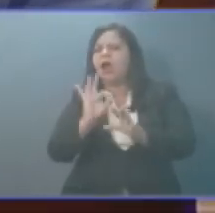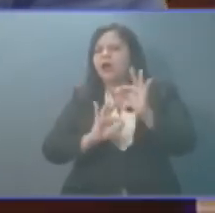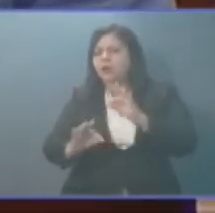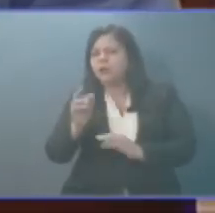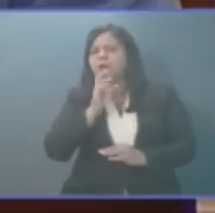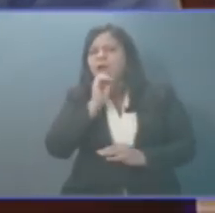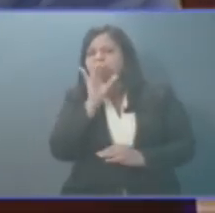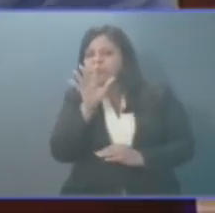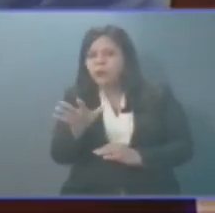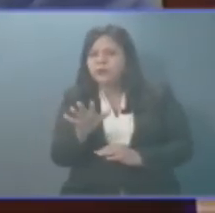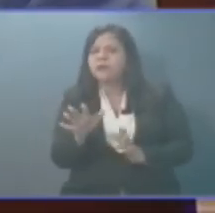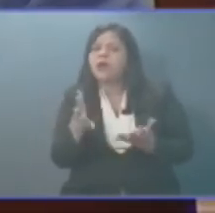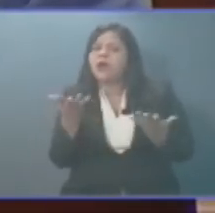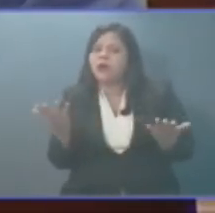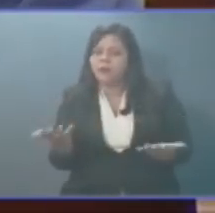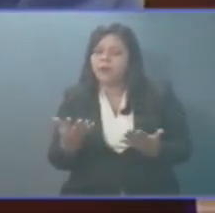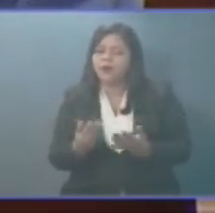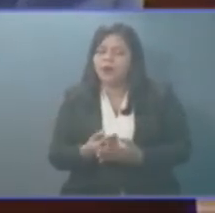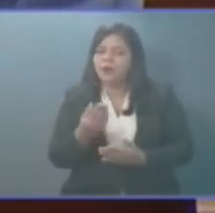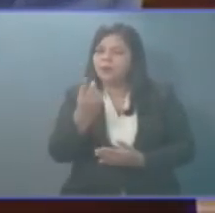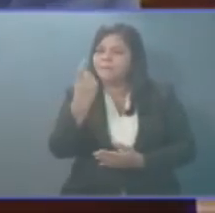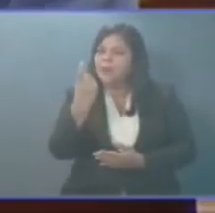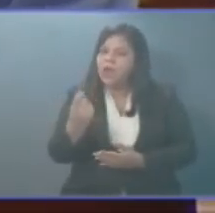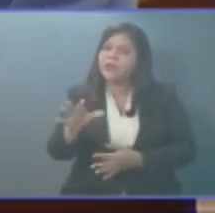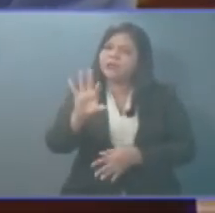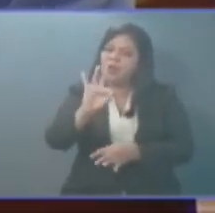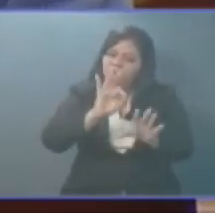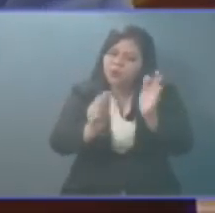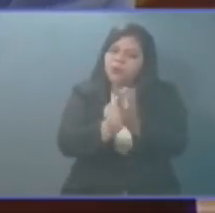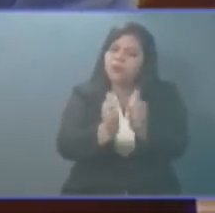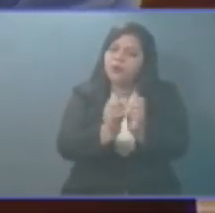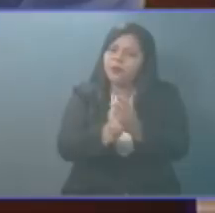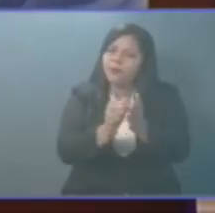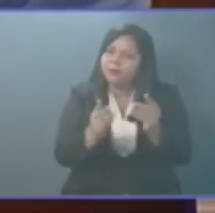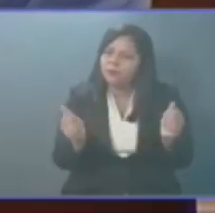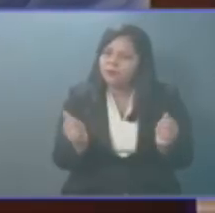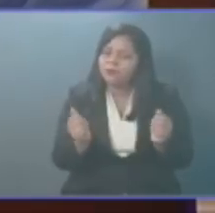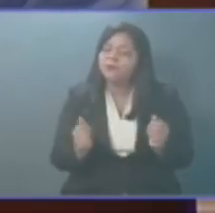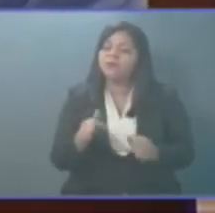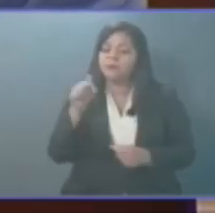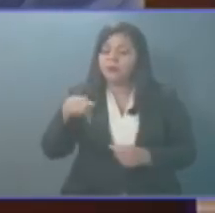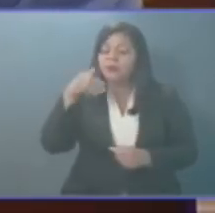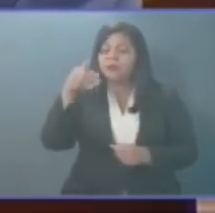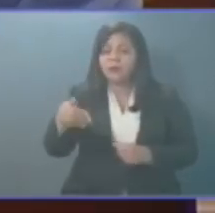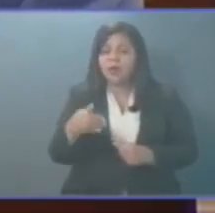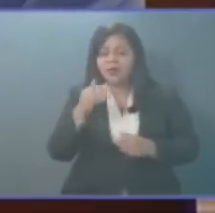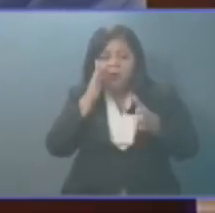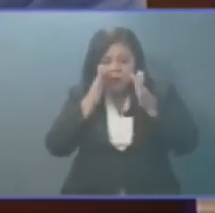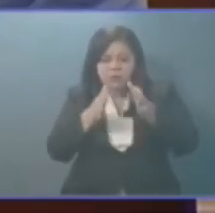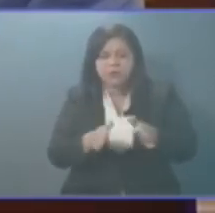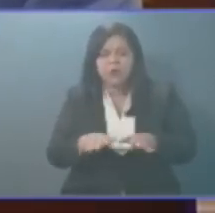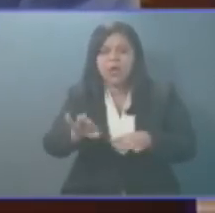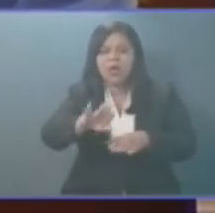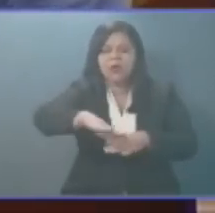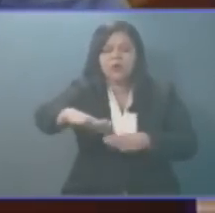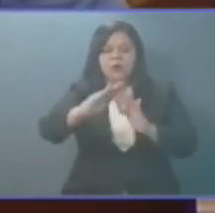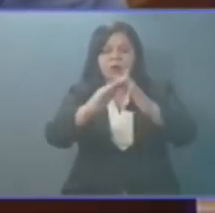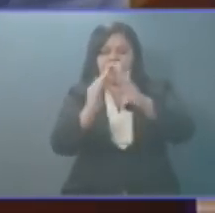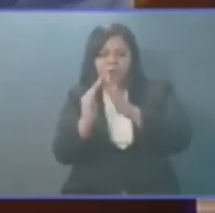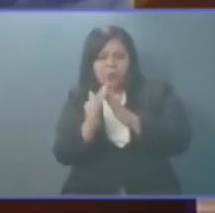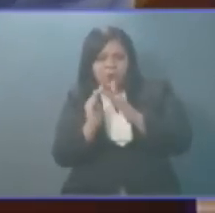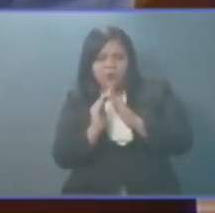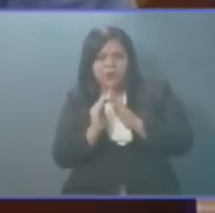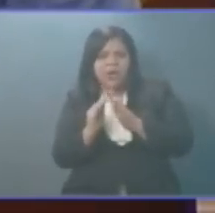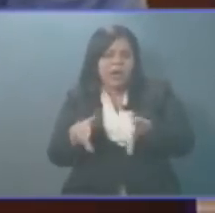para solucionar otros problemas urgentes de nuestro país. Este año hemos atendido cárcavas tanto en zonas residenciales como